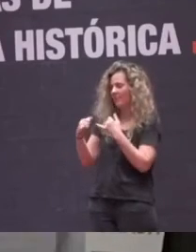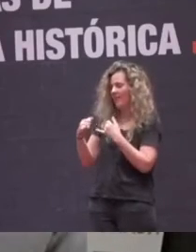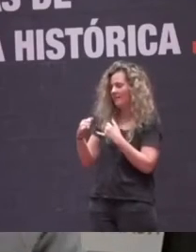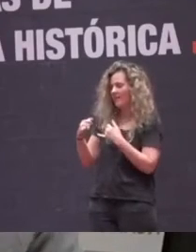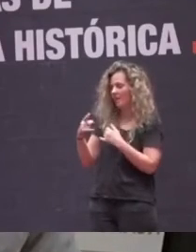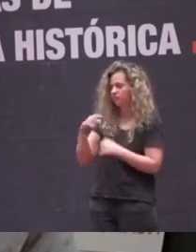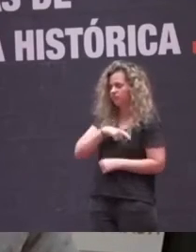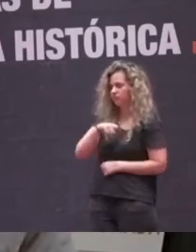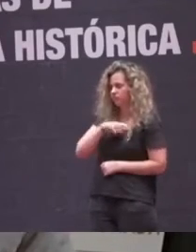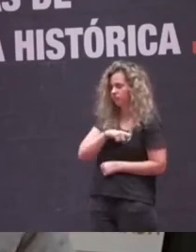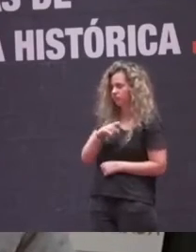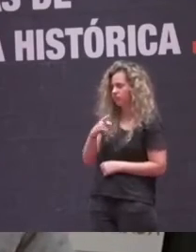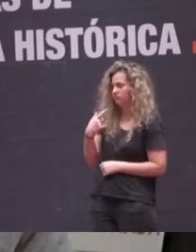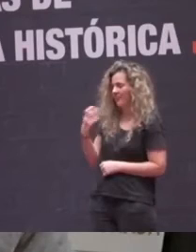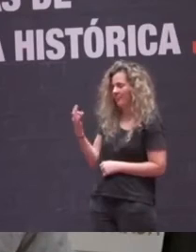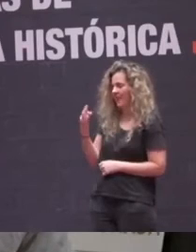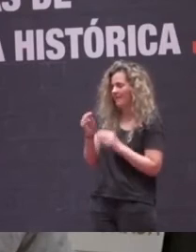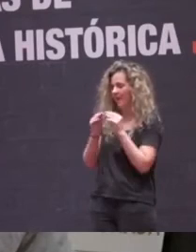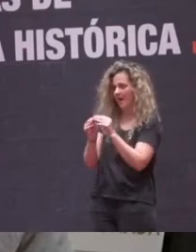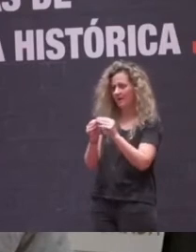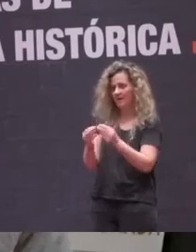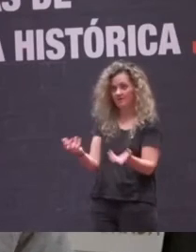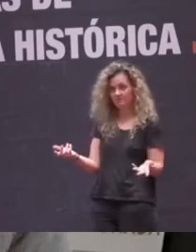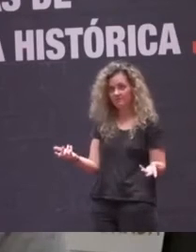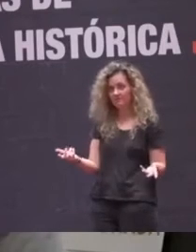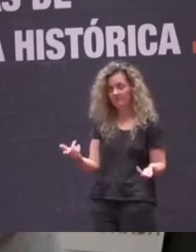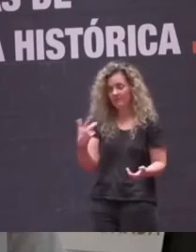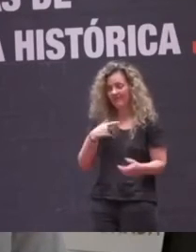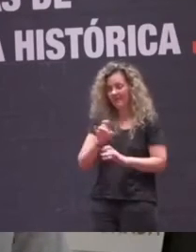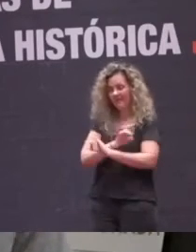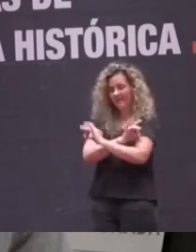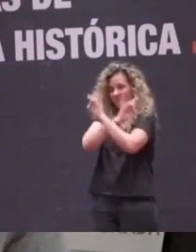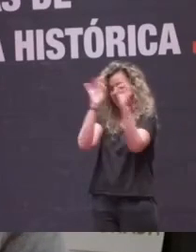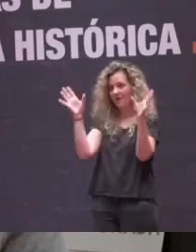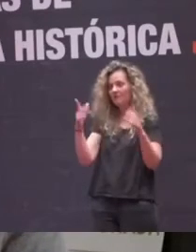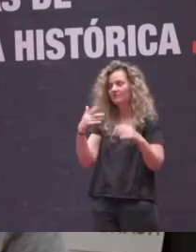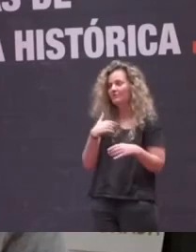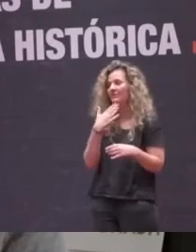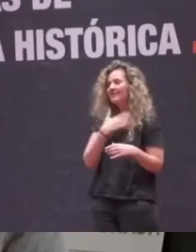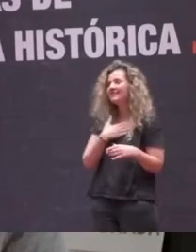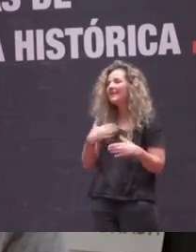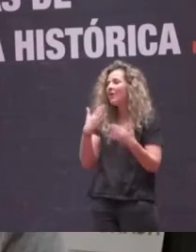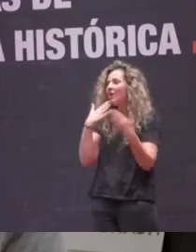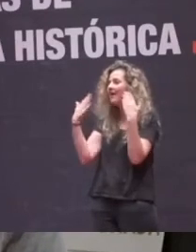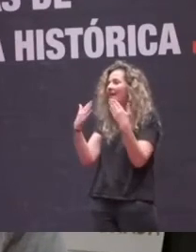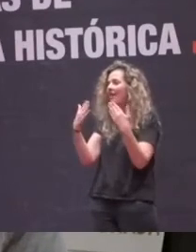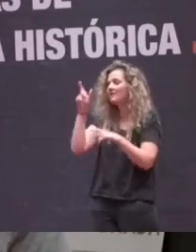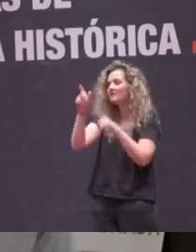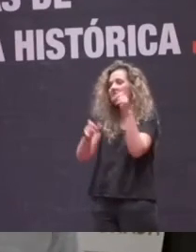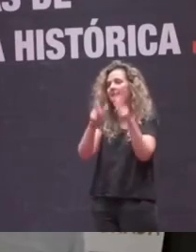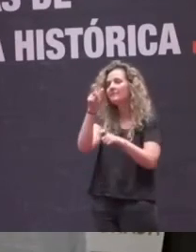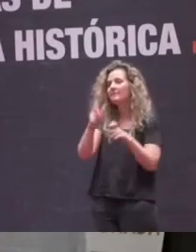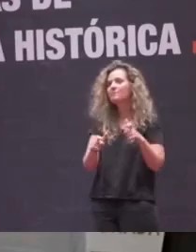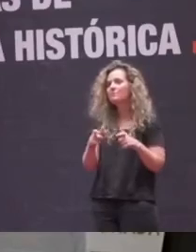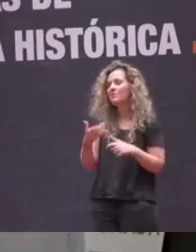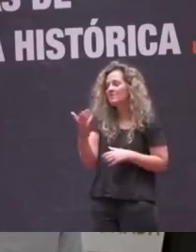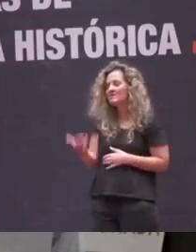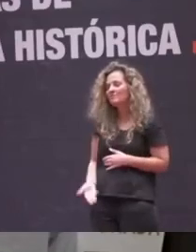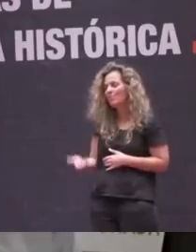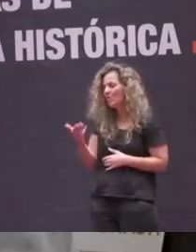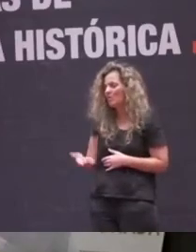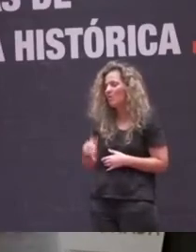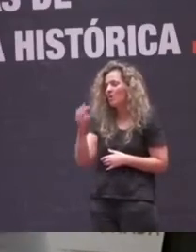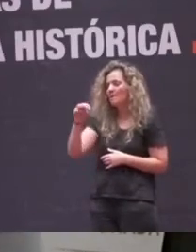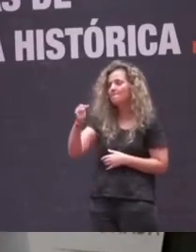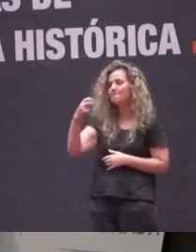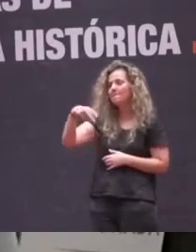¿no? Eu creo que esa é a clave, non? Pero sobre todo agradecer a esas persoas que foron imprescindibles, como